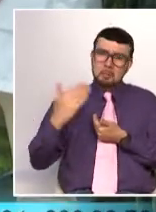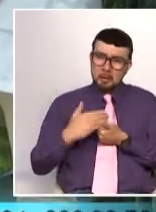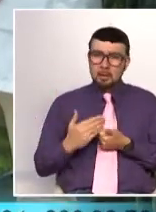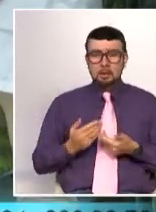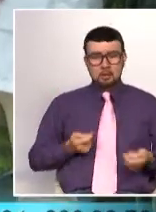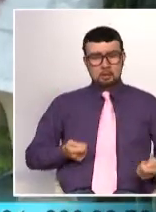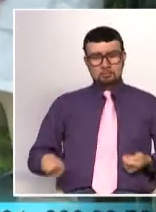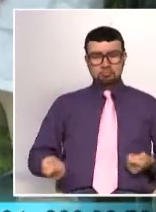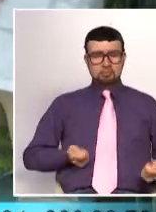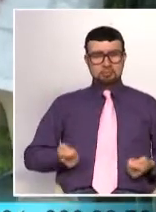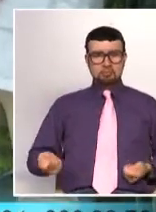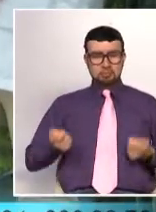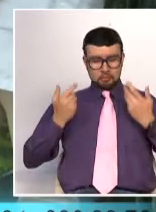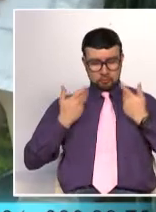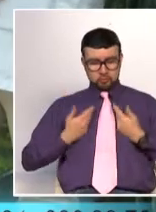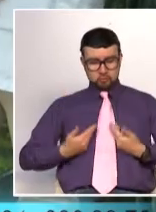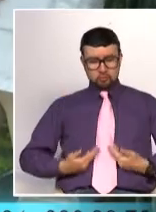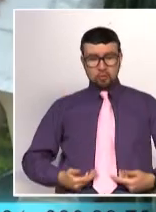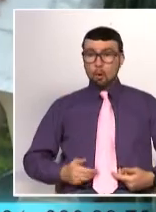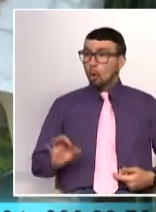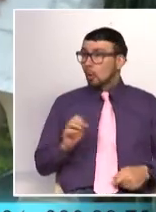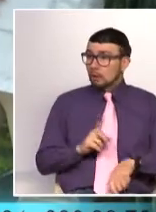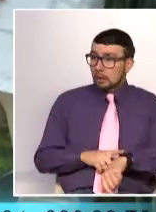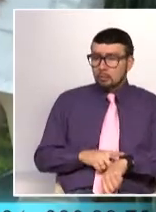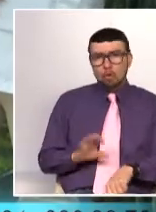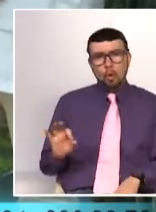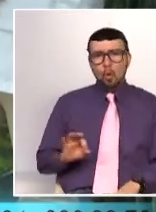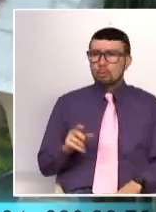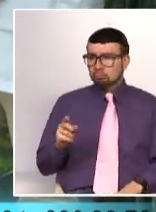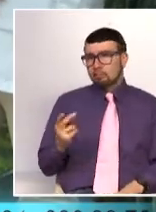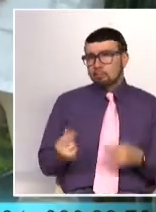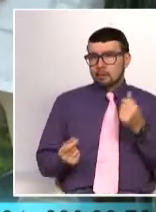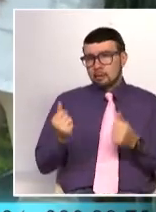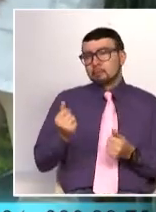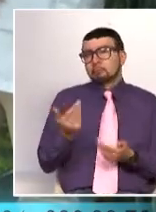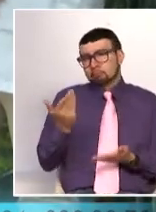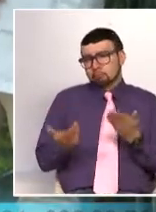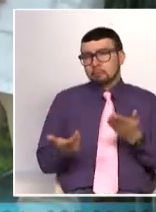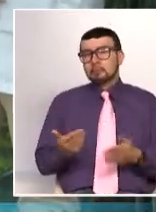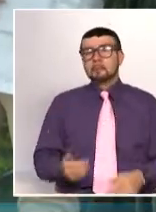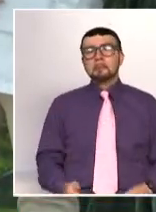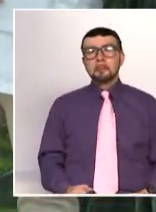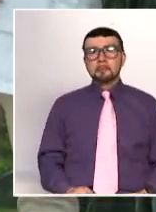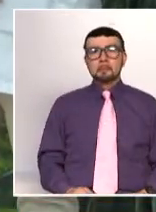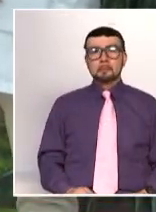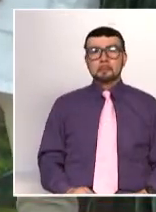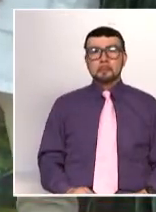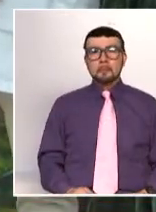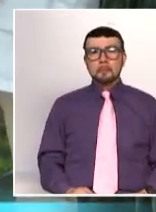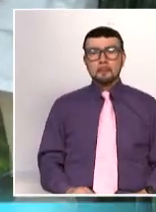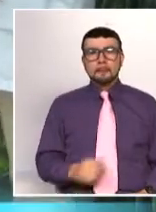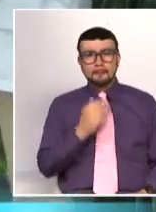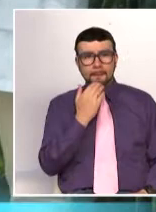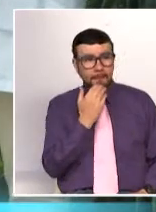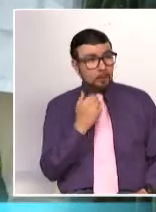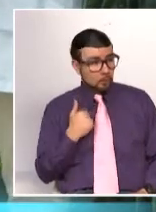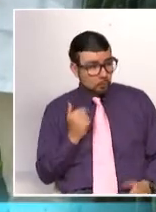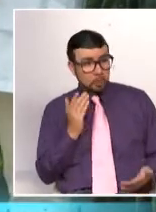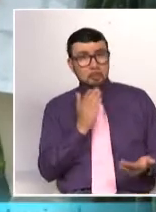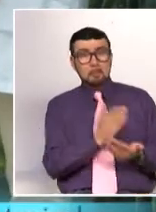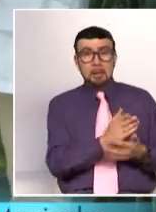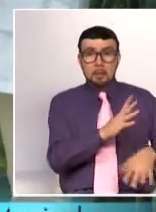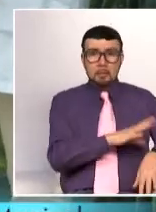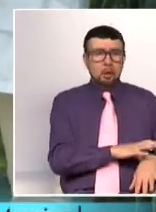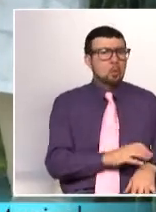ciertos elementos o con cristian es de tiempo por cuestiones económicas uno podría ir donde el médico una vez al